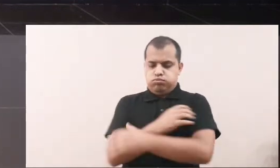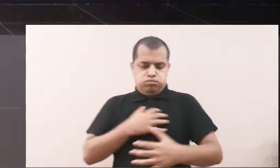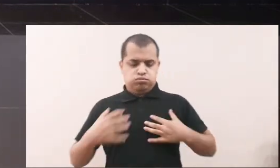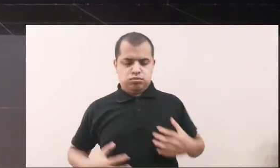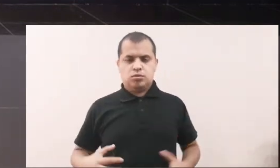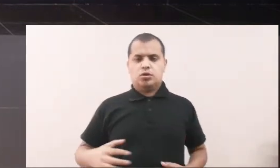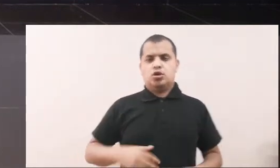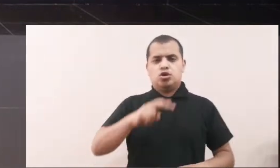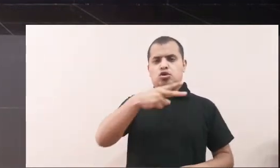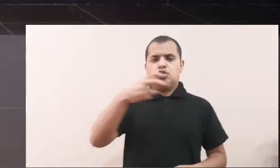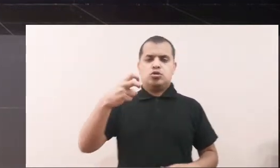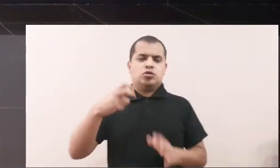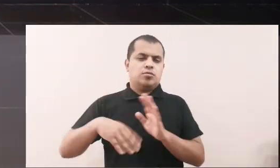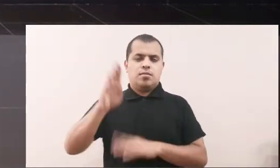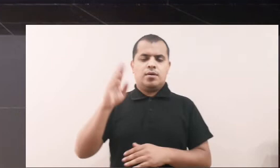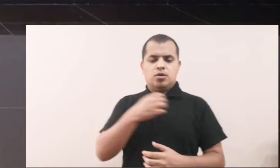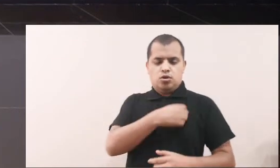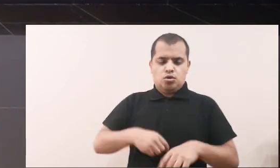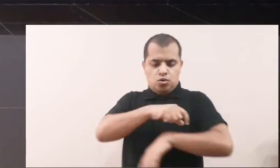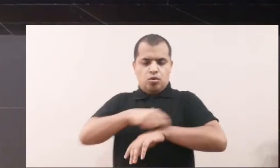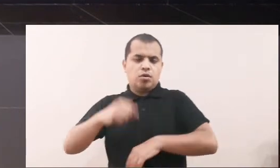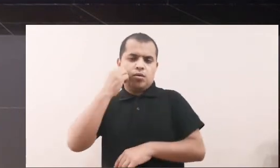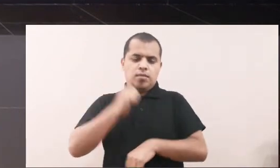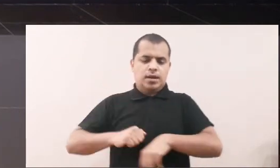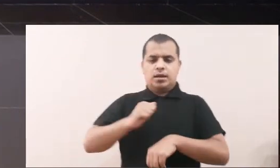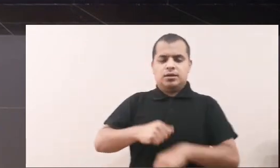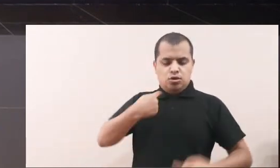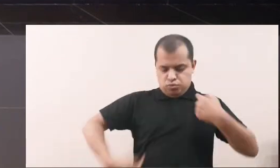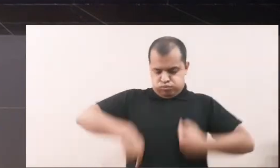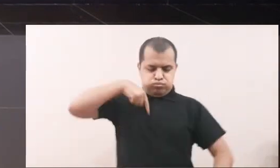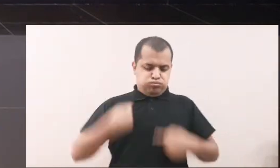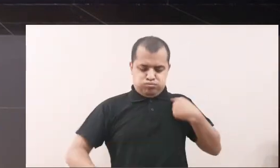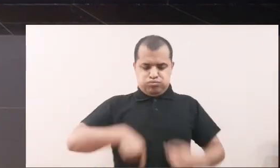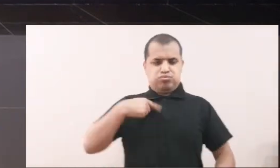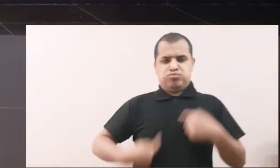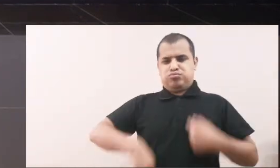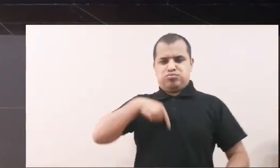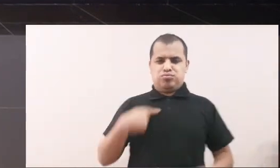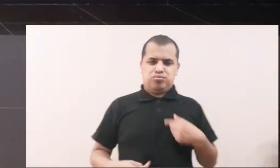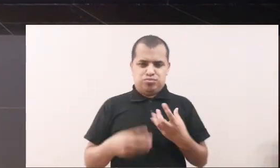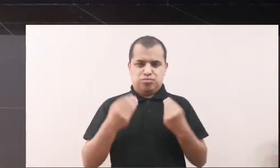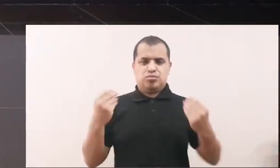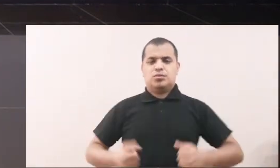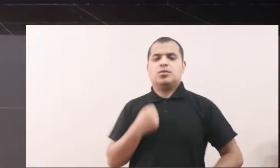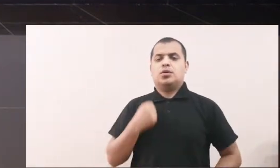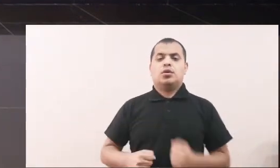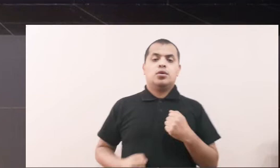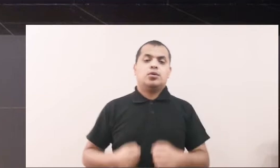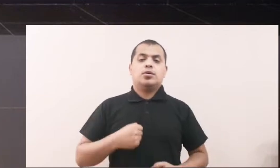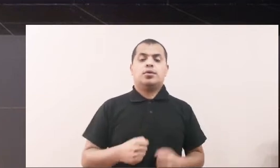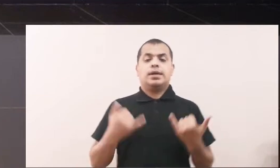más de 200 huesos, nuestros 100.000 kilómetros de arterias, de venas y de vasos linfáticos ya se activaron. Ahora viene la tercera parte